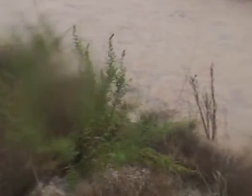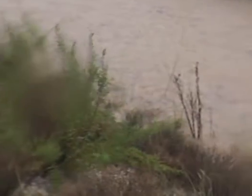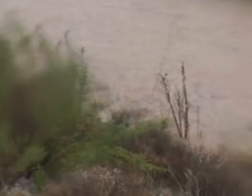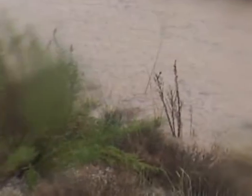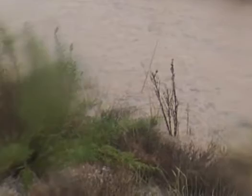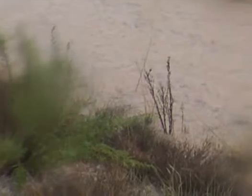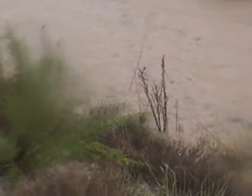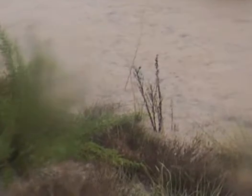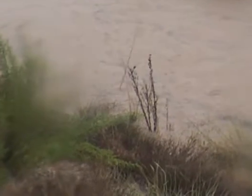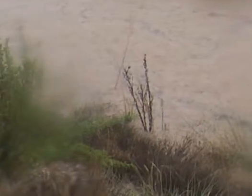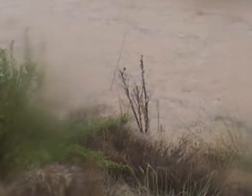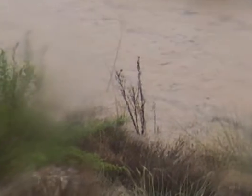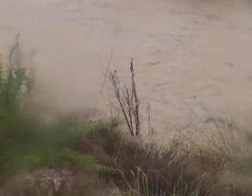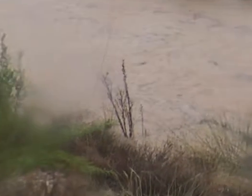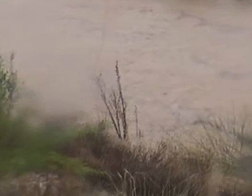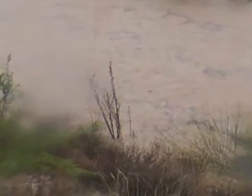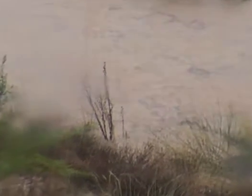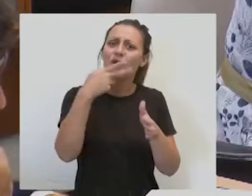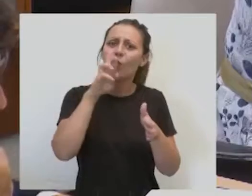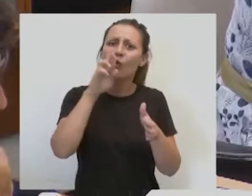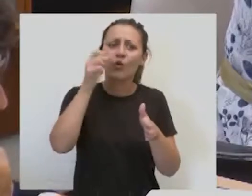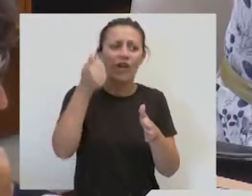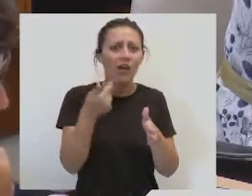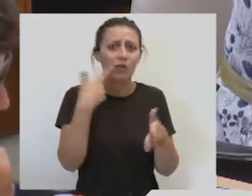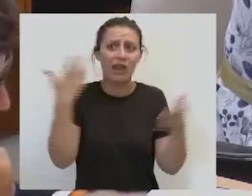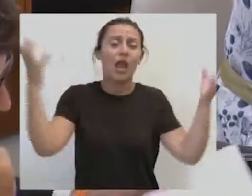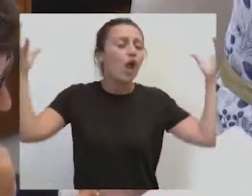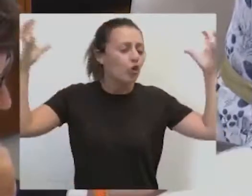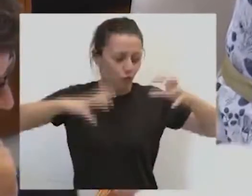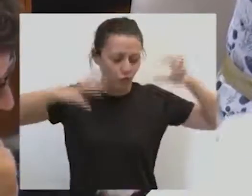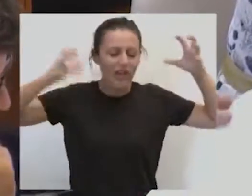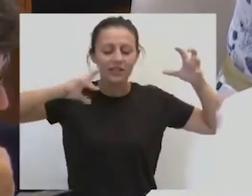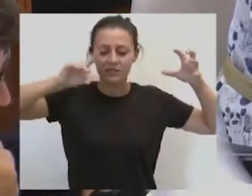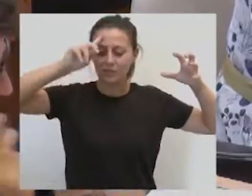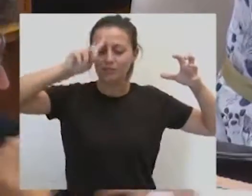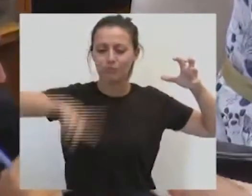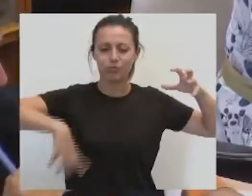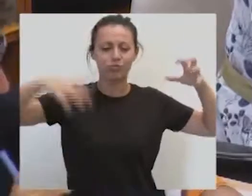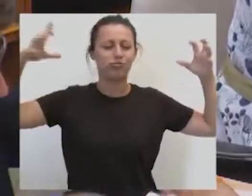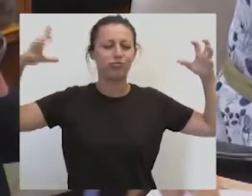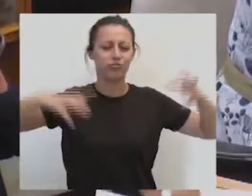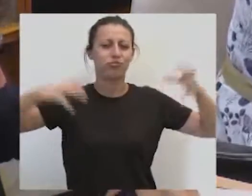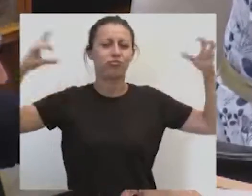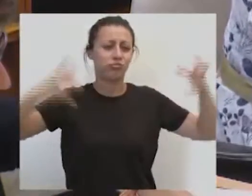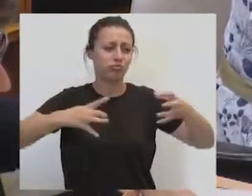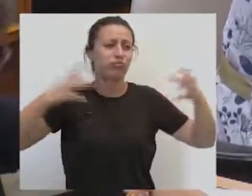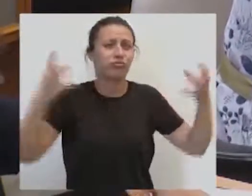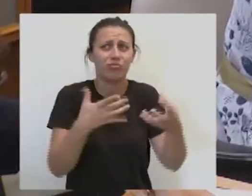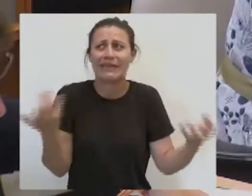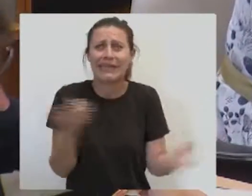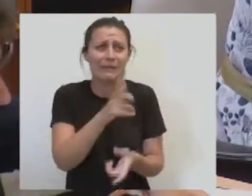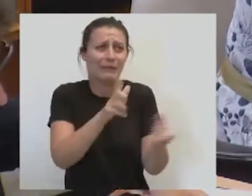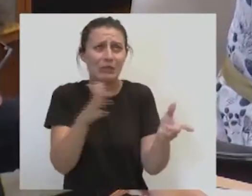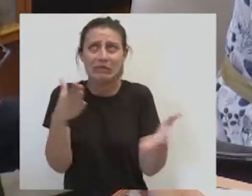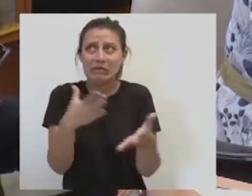Segura, porque hubo una parte que fueron unas lluvias torrenciales que evidentemente nadie